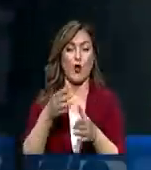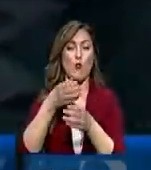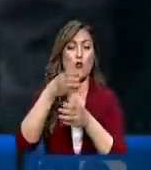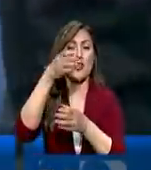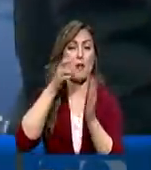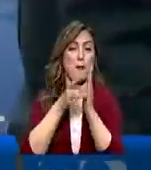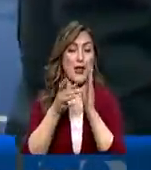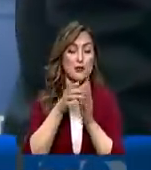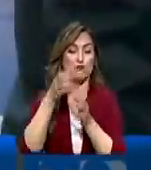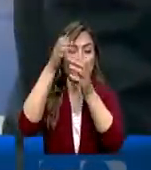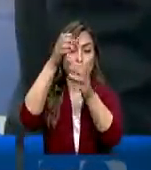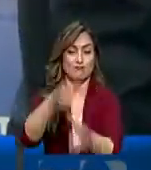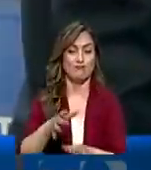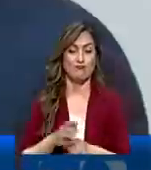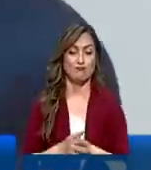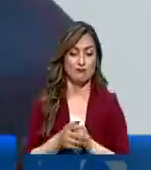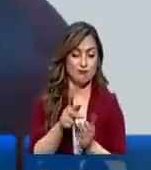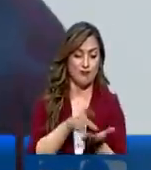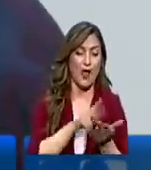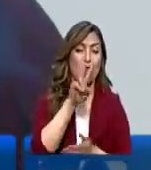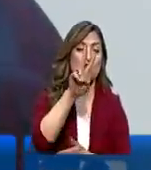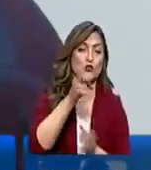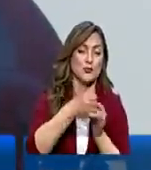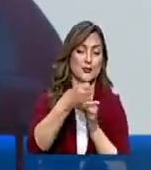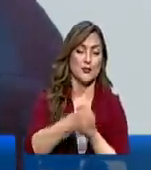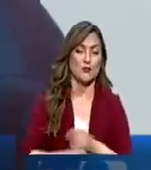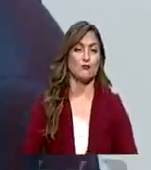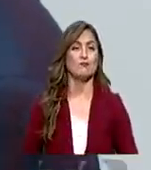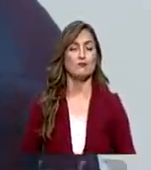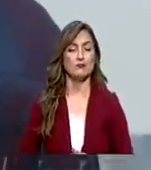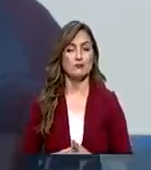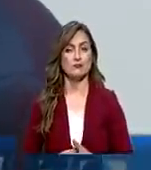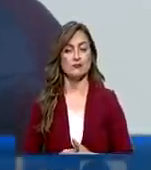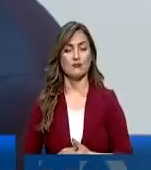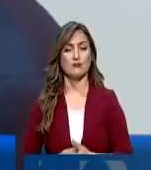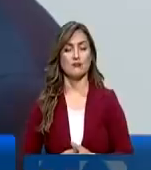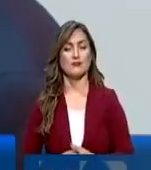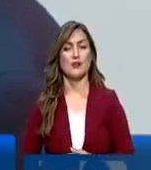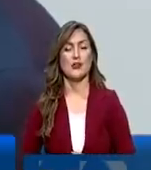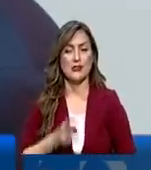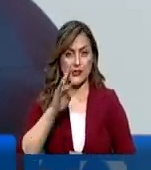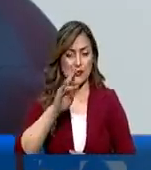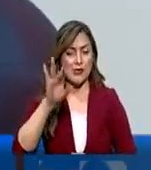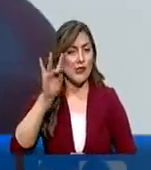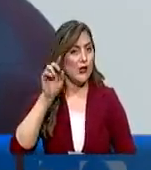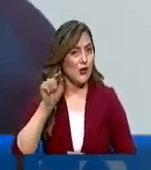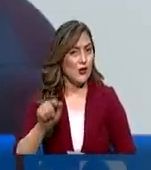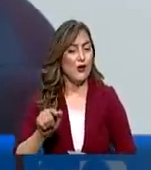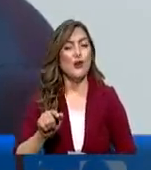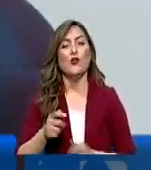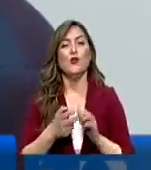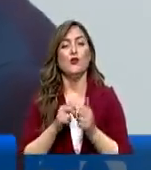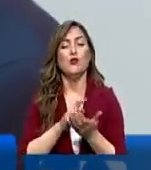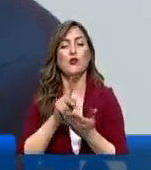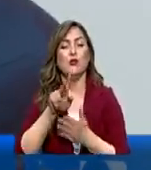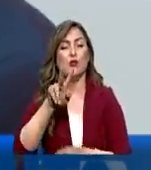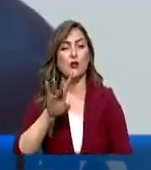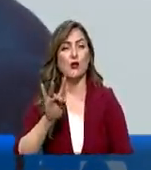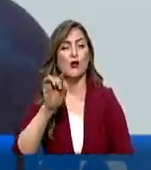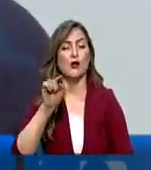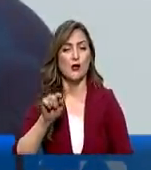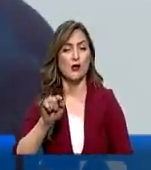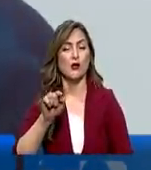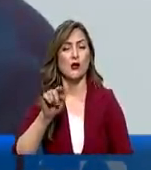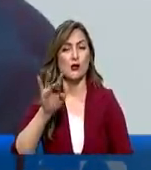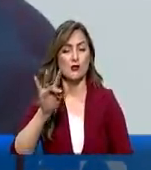máquina, le entregan 2 centavos. Ya en este momento hemos captado 78.000 botellas, han cobrado 28.800